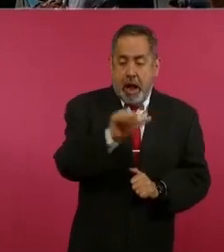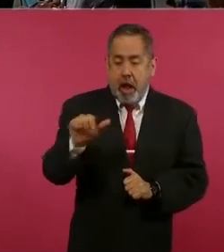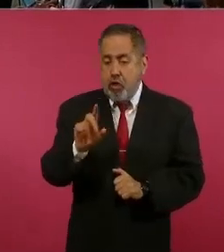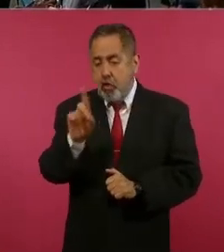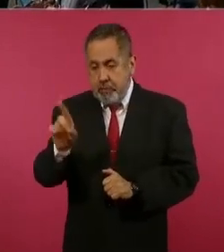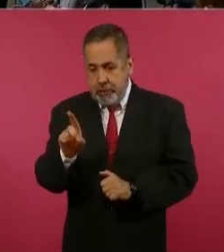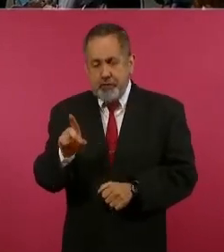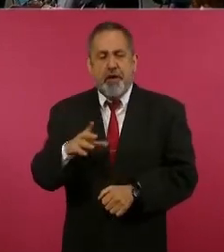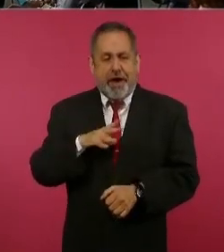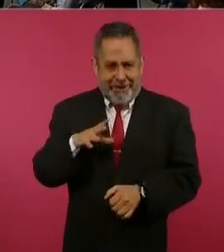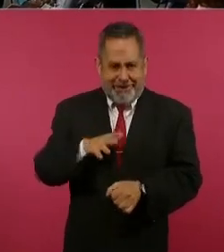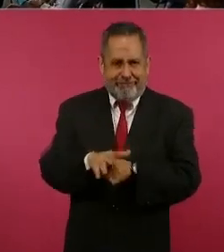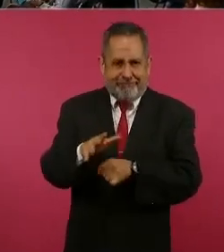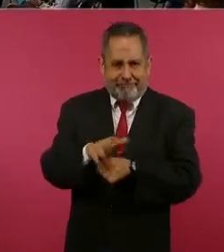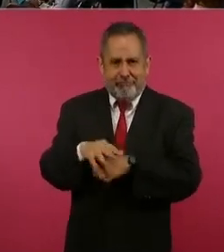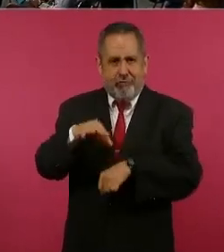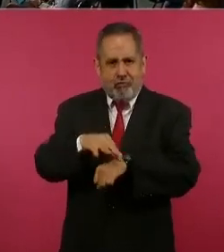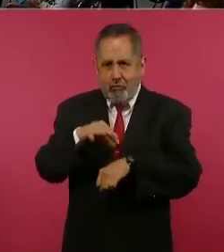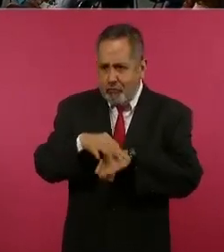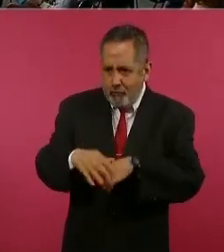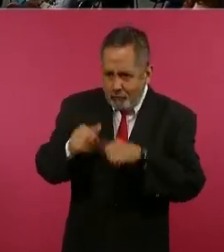que además